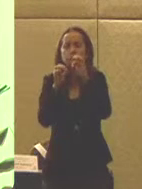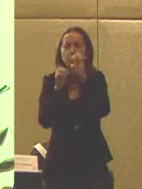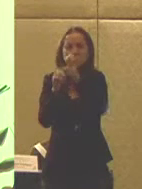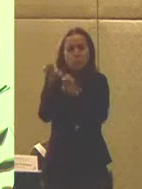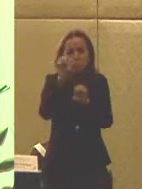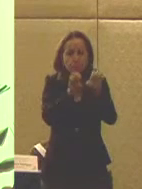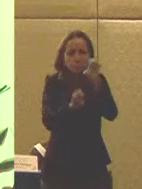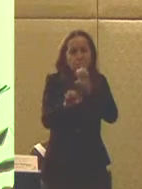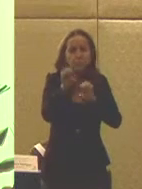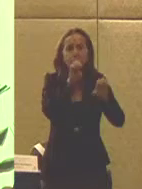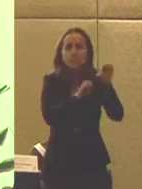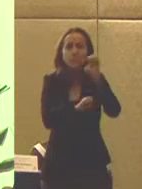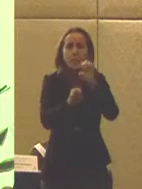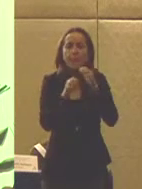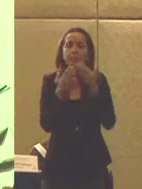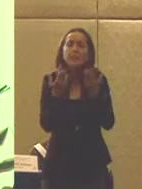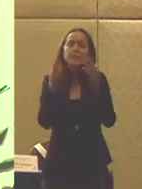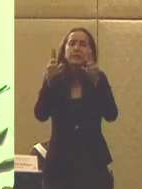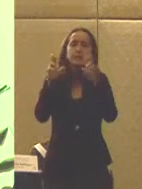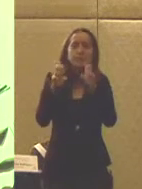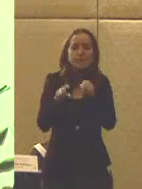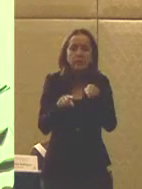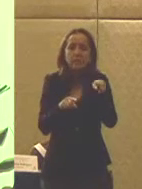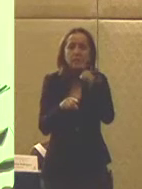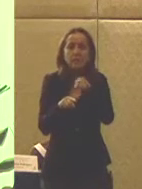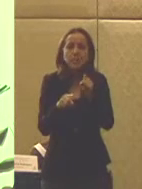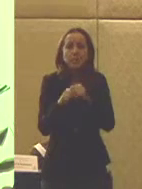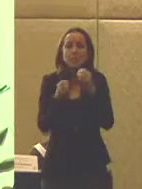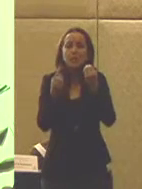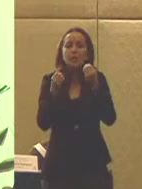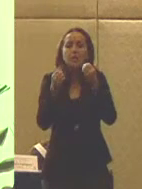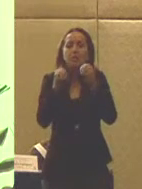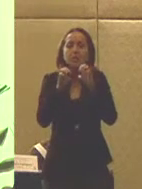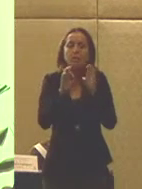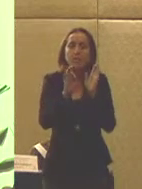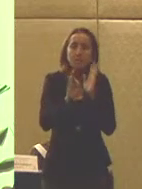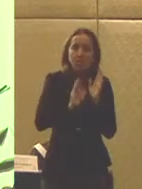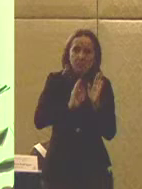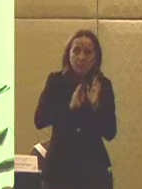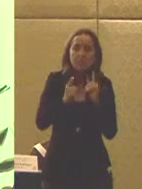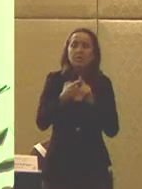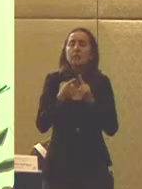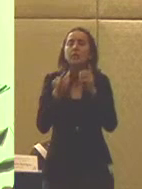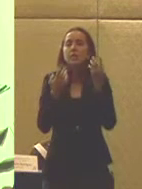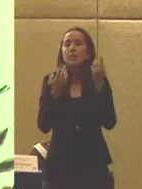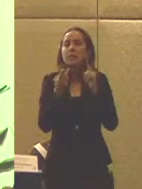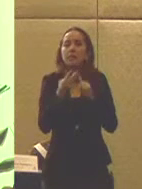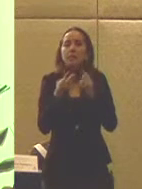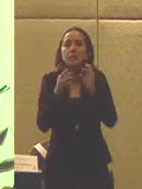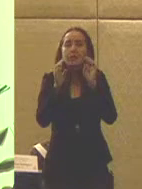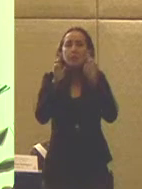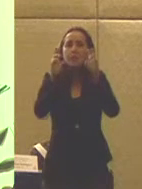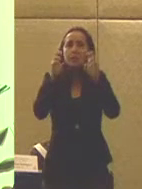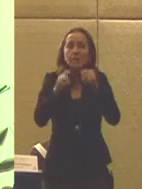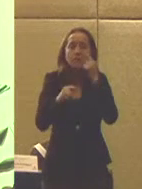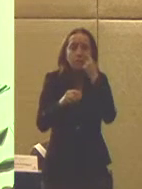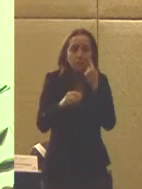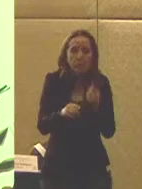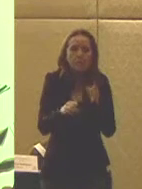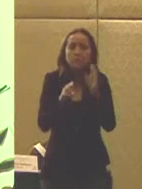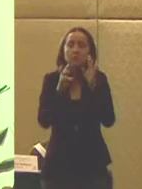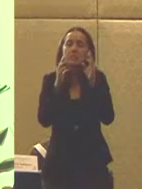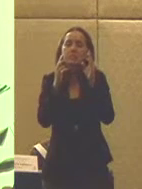a este componente. Ya se han desarrollado normas técnicas, hay normativa de gestión de riesgos para la identificación